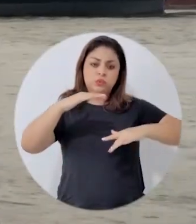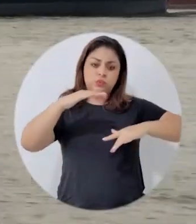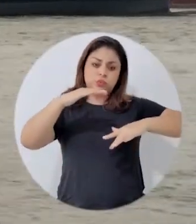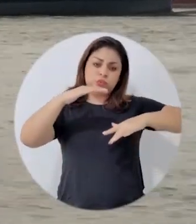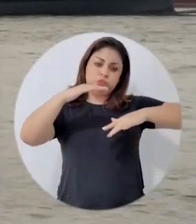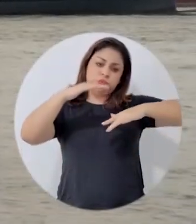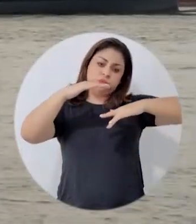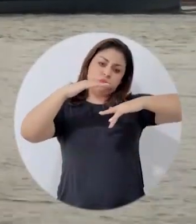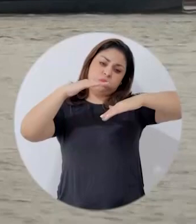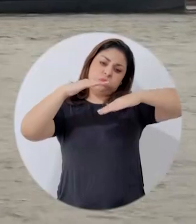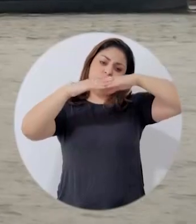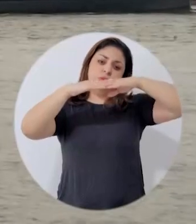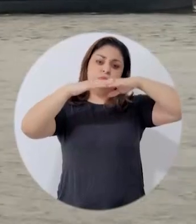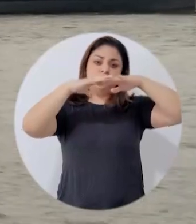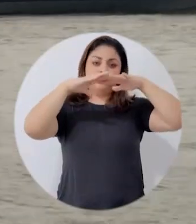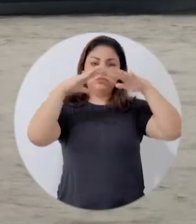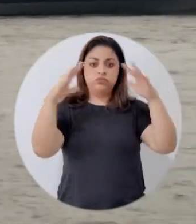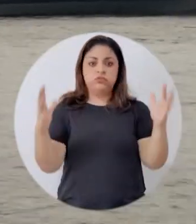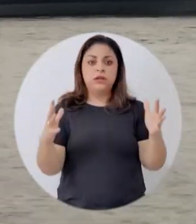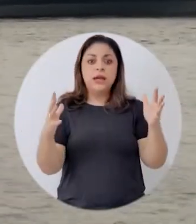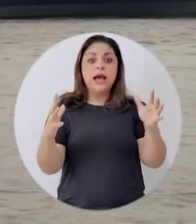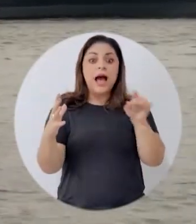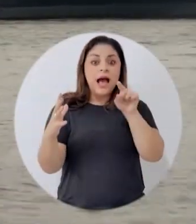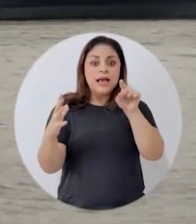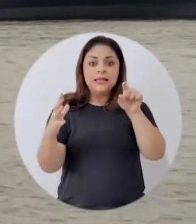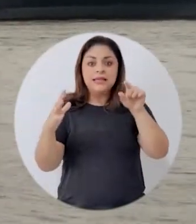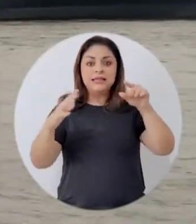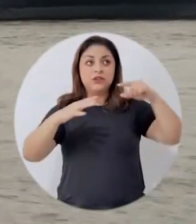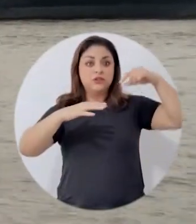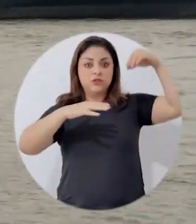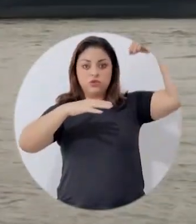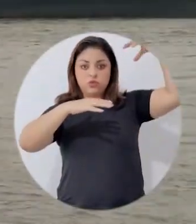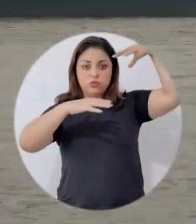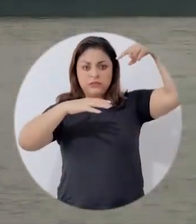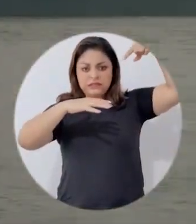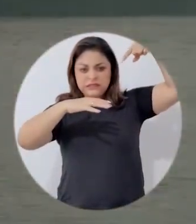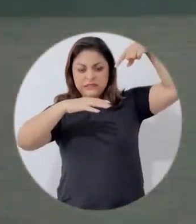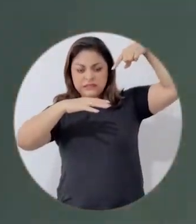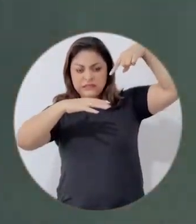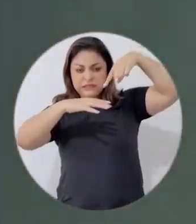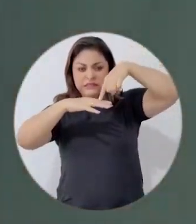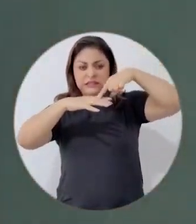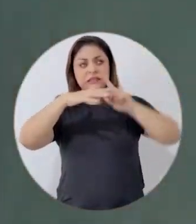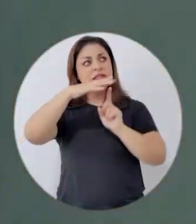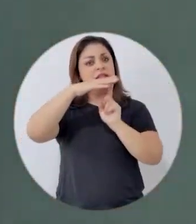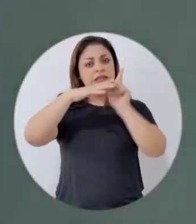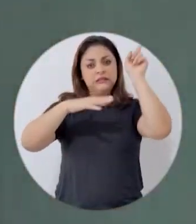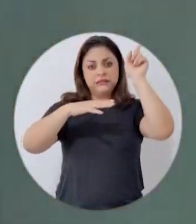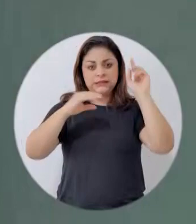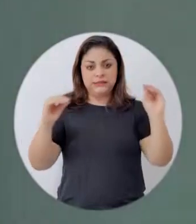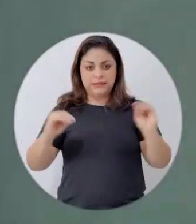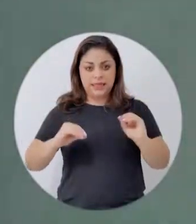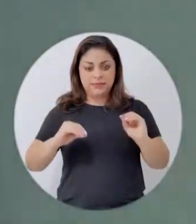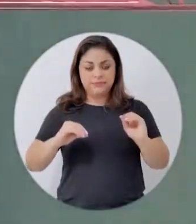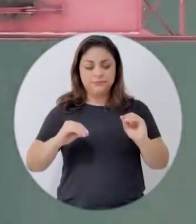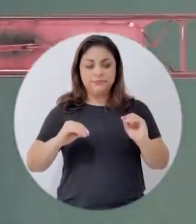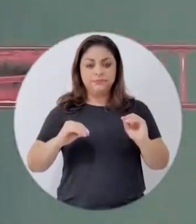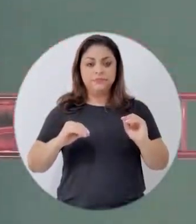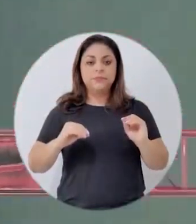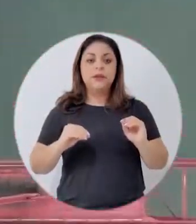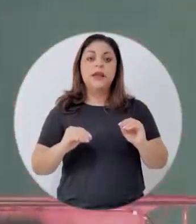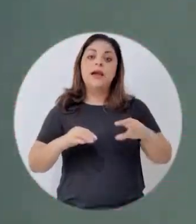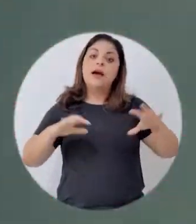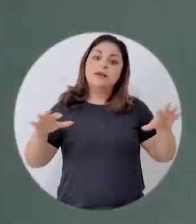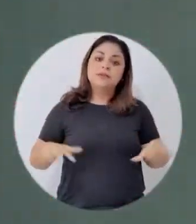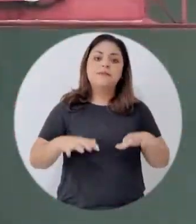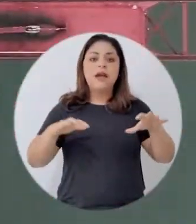sobre la Tierra y va a dar nuestra temperatura, porque no permite que toda la radiación salga. Al hacer actividades, nuestras actividades